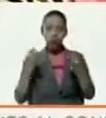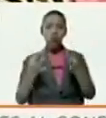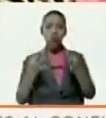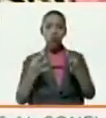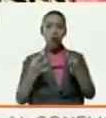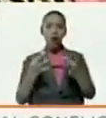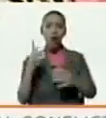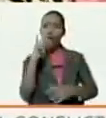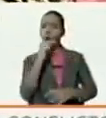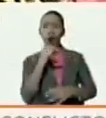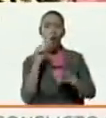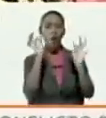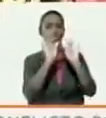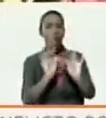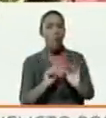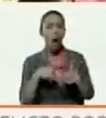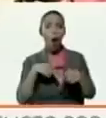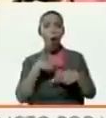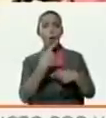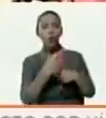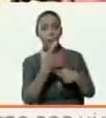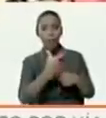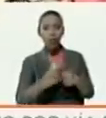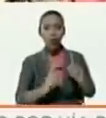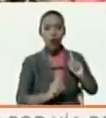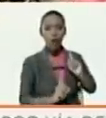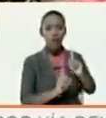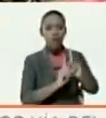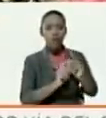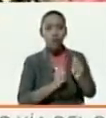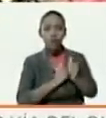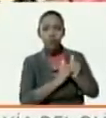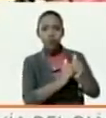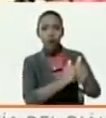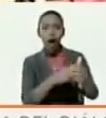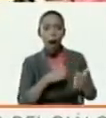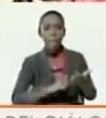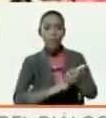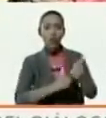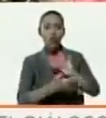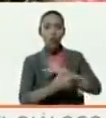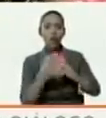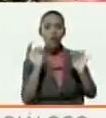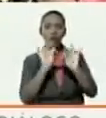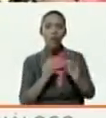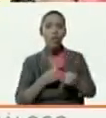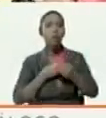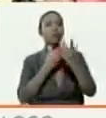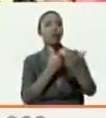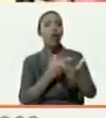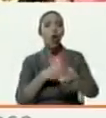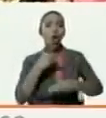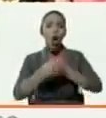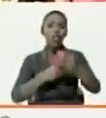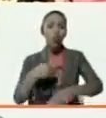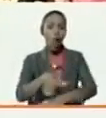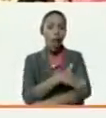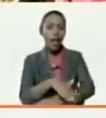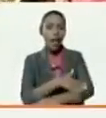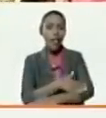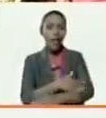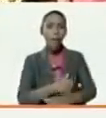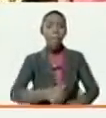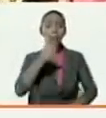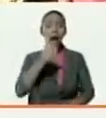tenía otro aliado, no tenía ninguna otra manera de expresarse, y lo tuvo que hacer en la calle a costa de más